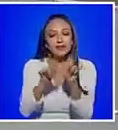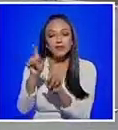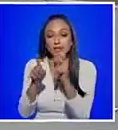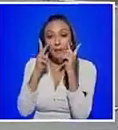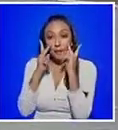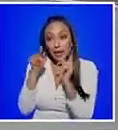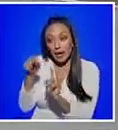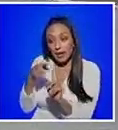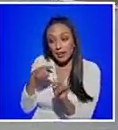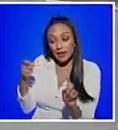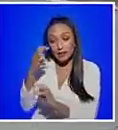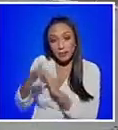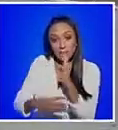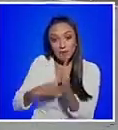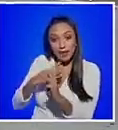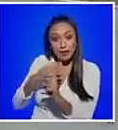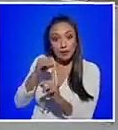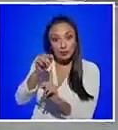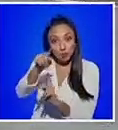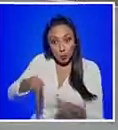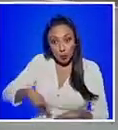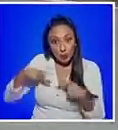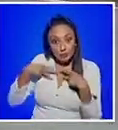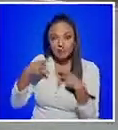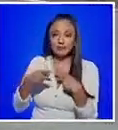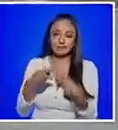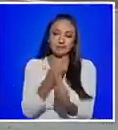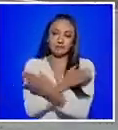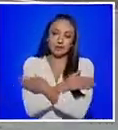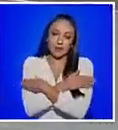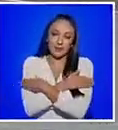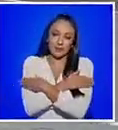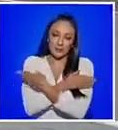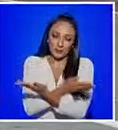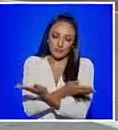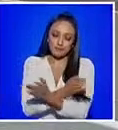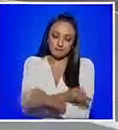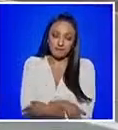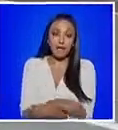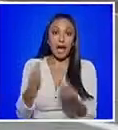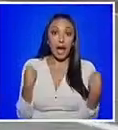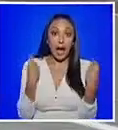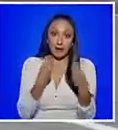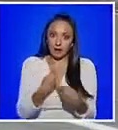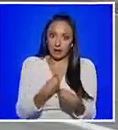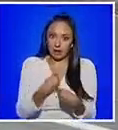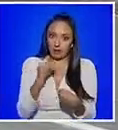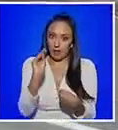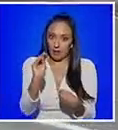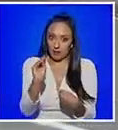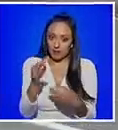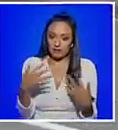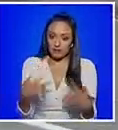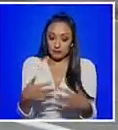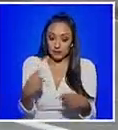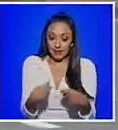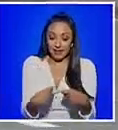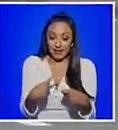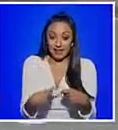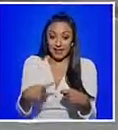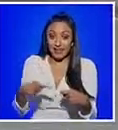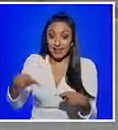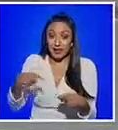ese sector de la ciudad. Un abrazo, abríguese, ya sabe, salga precavido porque a esta hora en Quito se